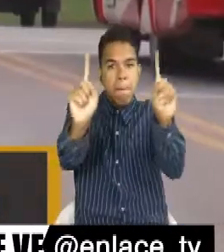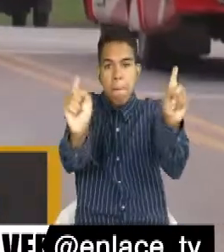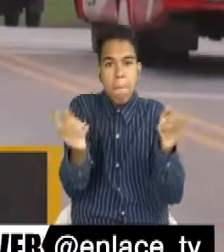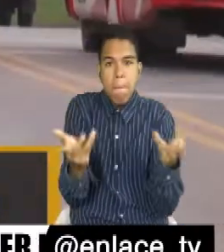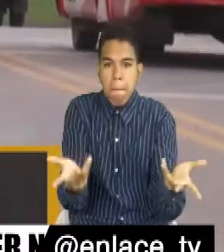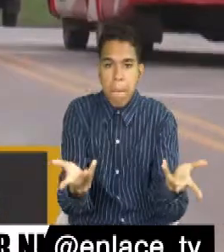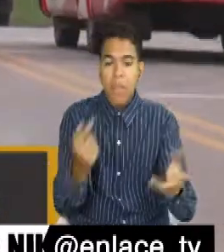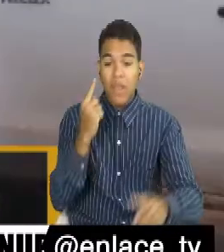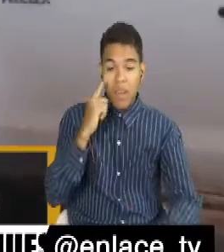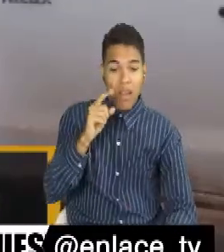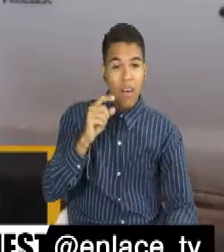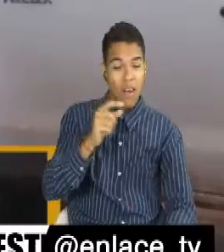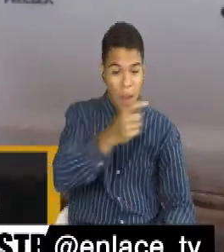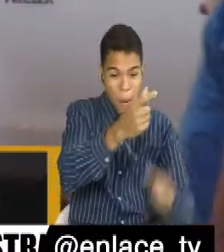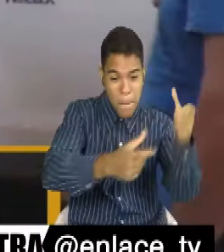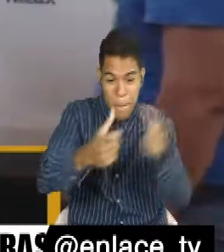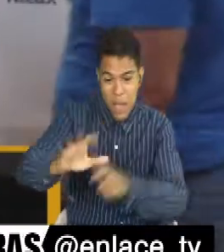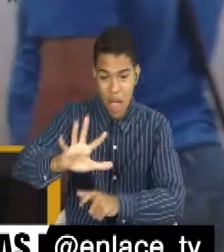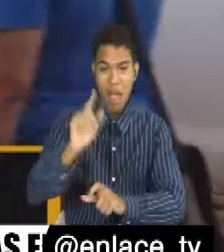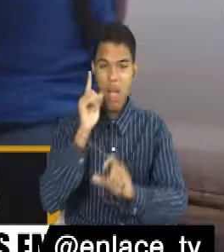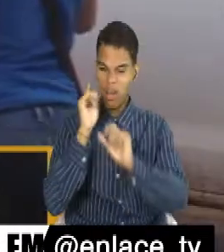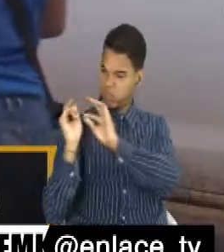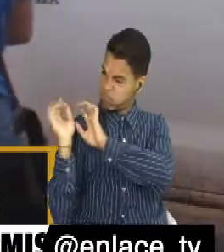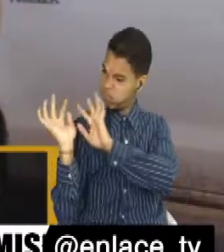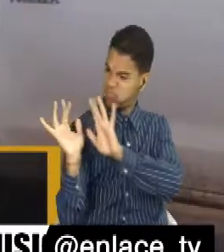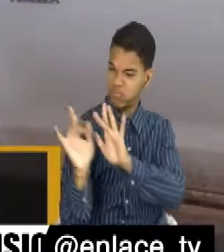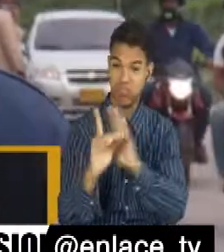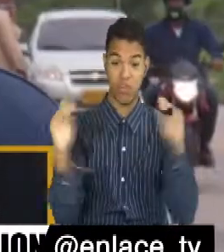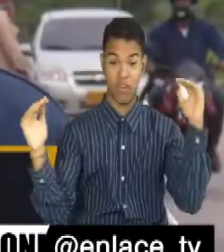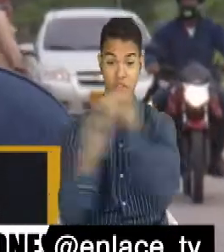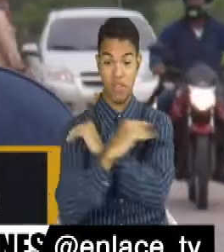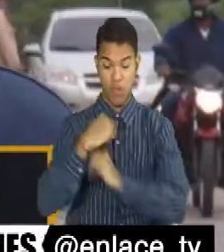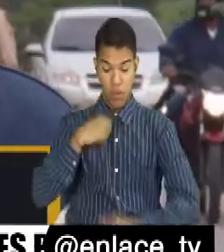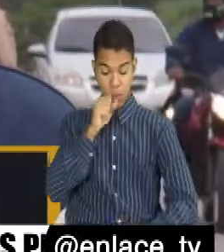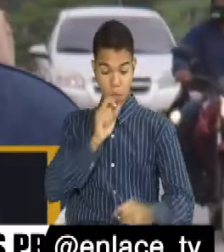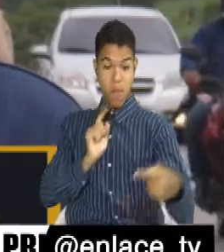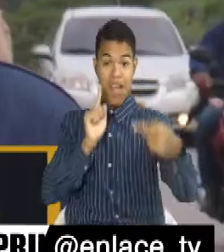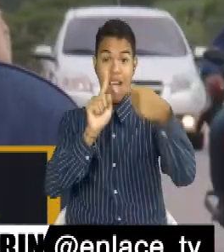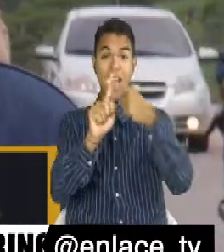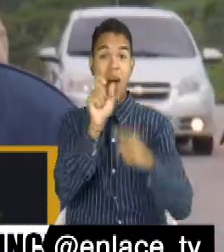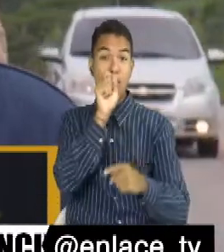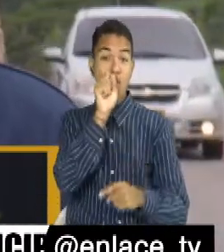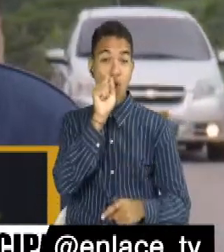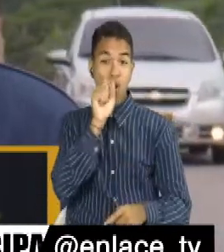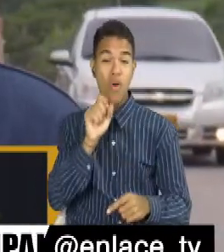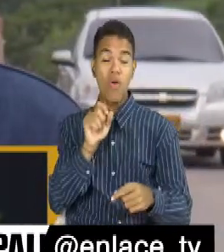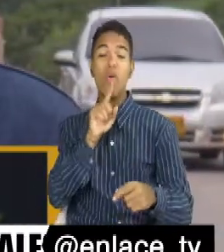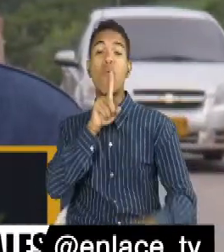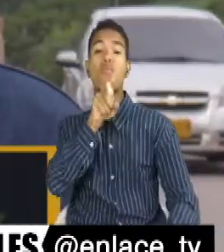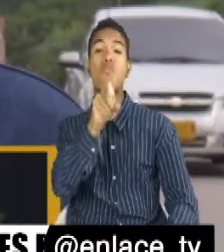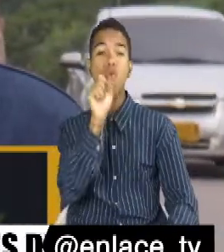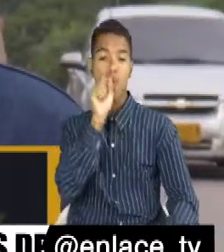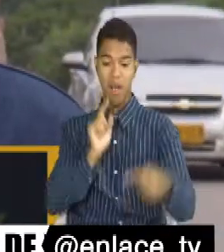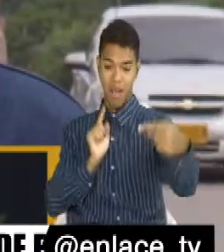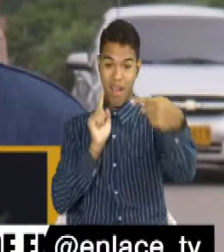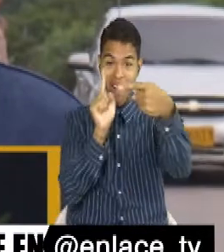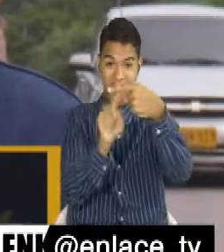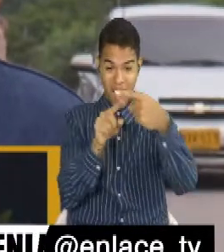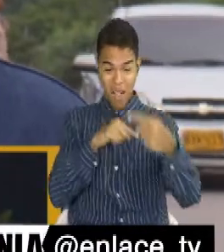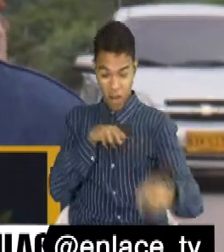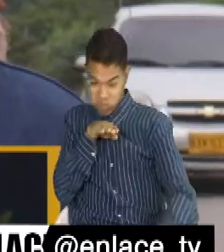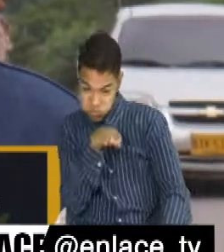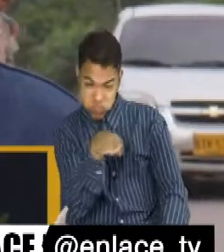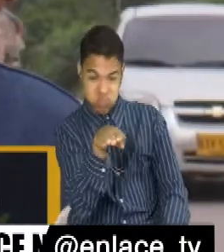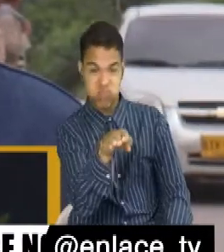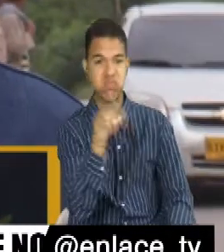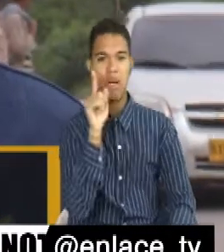proveedores adelantan bloqueos parciales en la autopista a Bucaramanga. Llamado es a Ecopetrol, a la alcaldía, a la gobernación, a Invías,